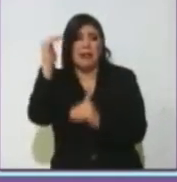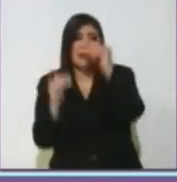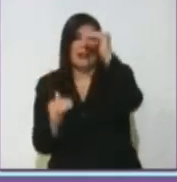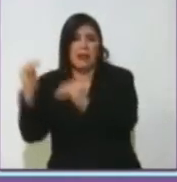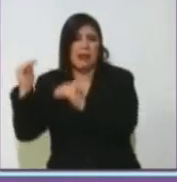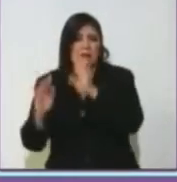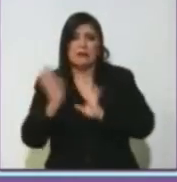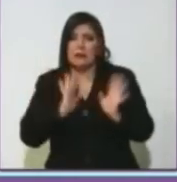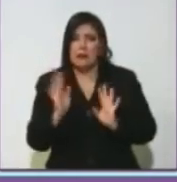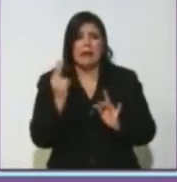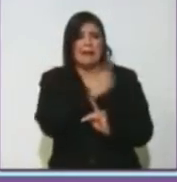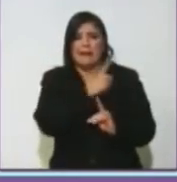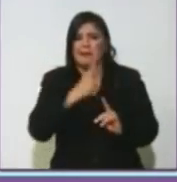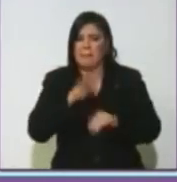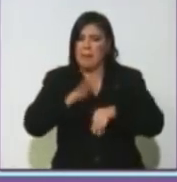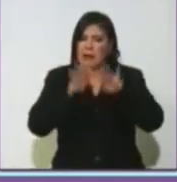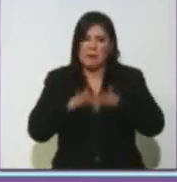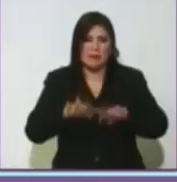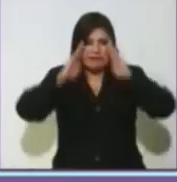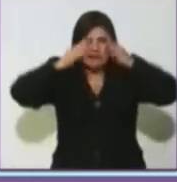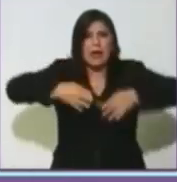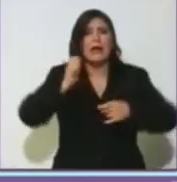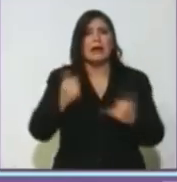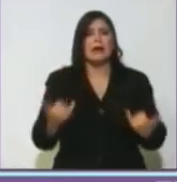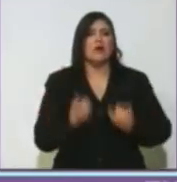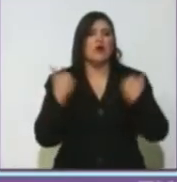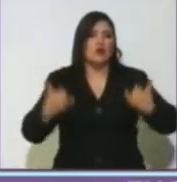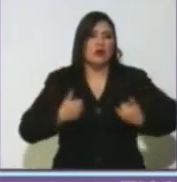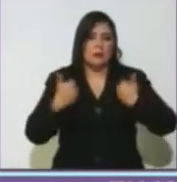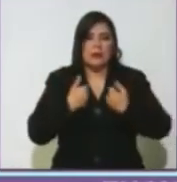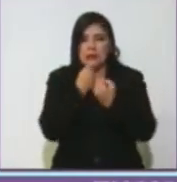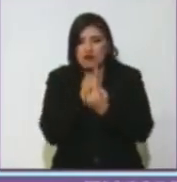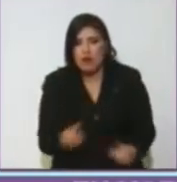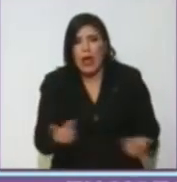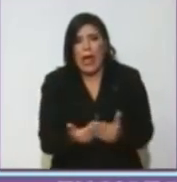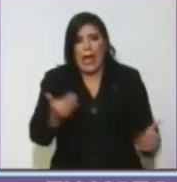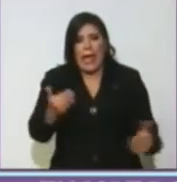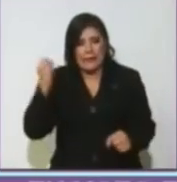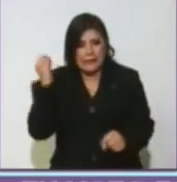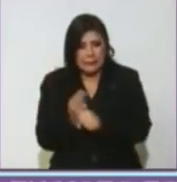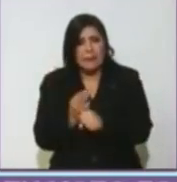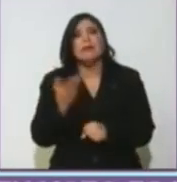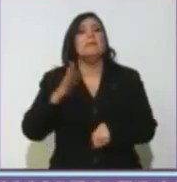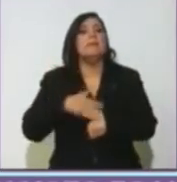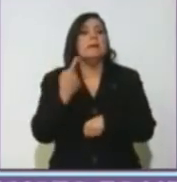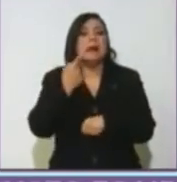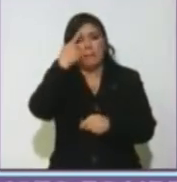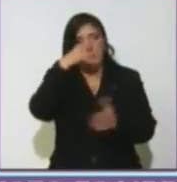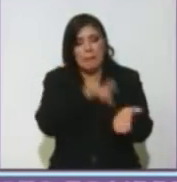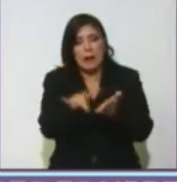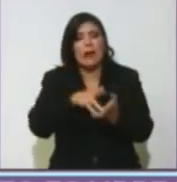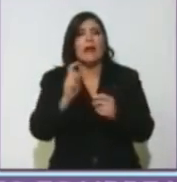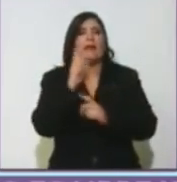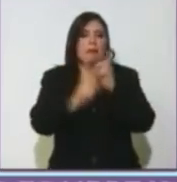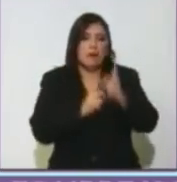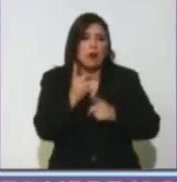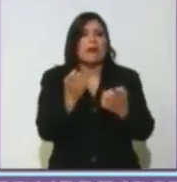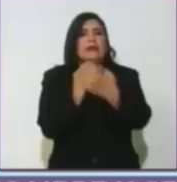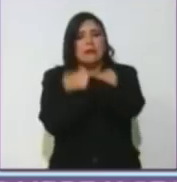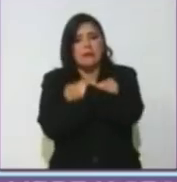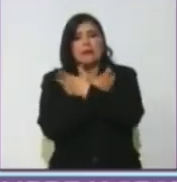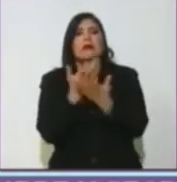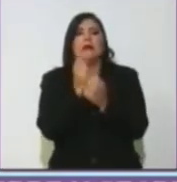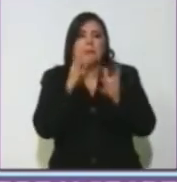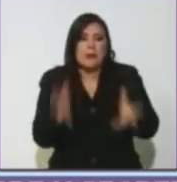tenemos que ir a lo más importante que tenemos los jóvenes y los niños vamos a blindar los con deporte con educación y